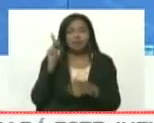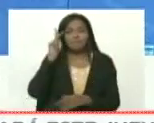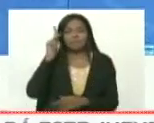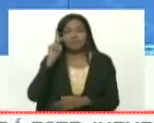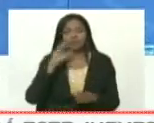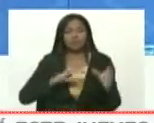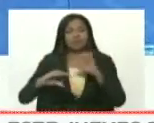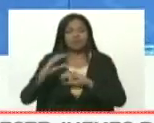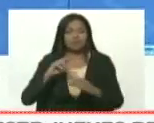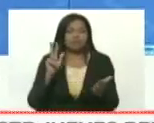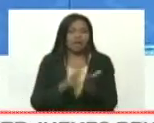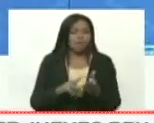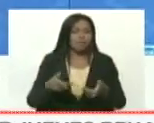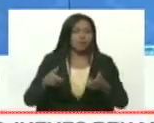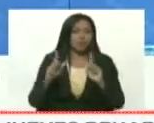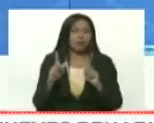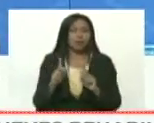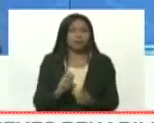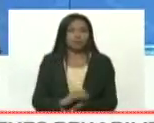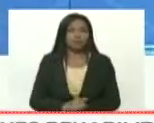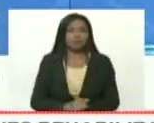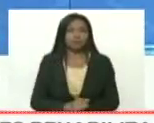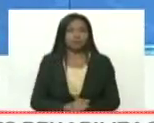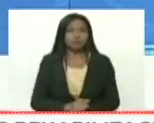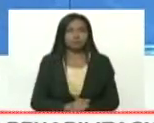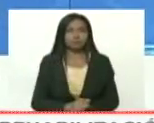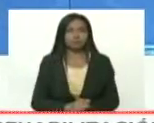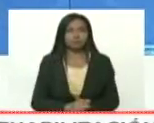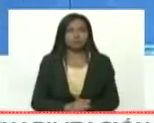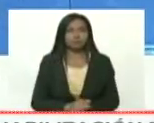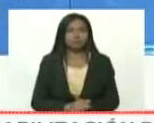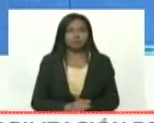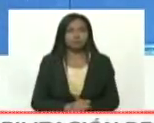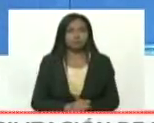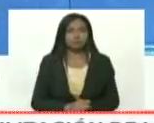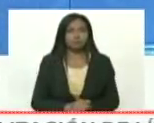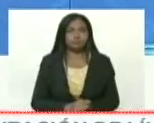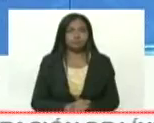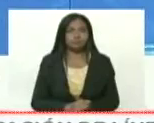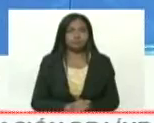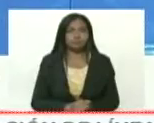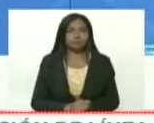ciencia. Aprobado estos recursos de inmediato.